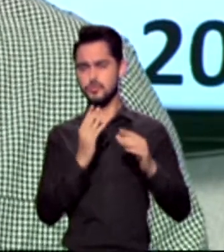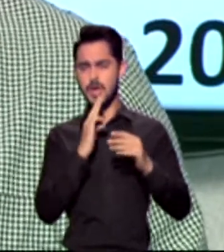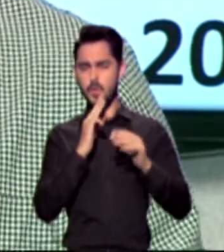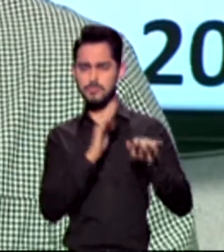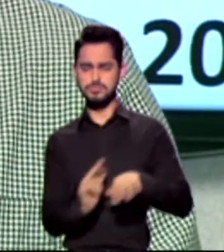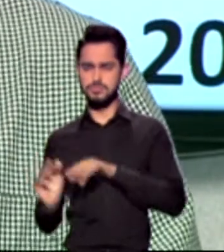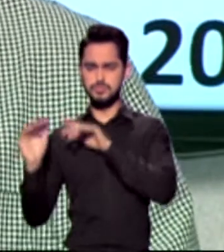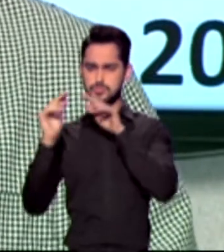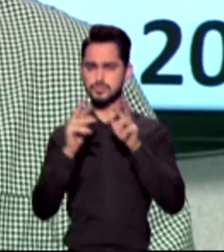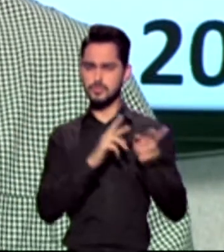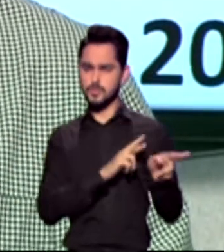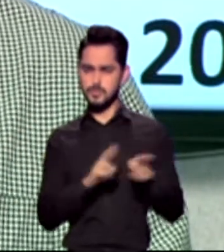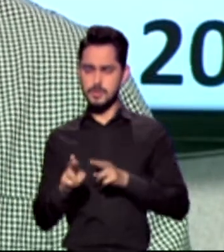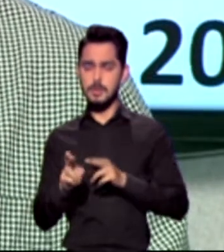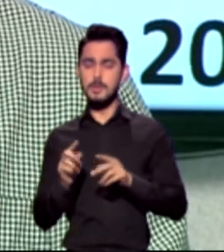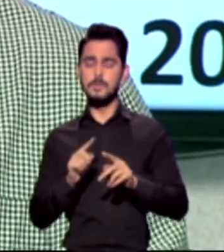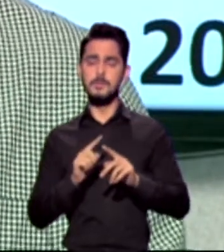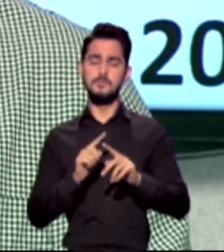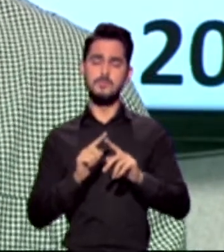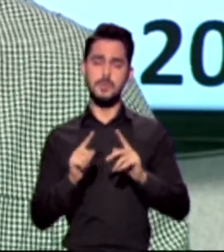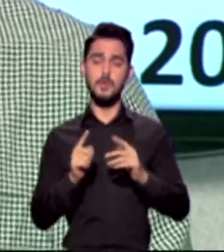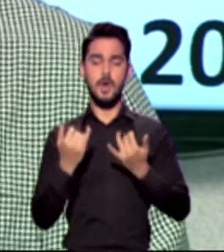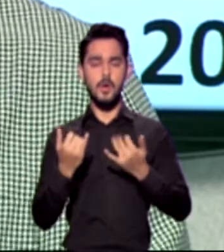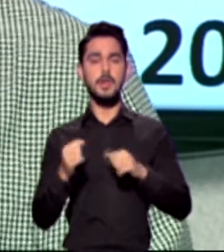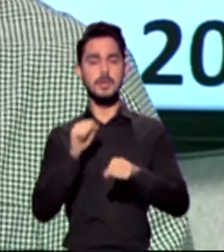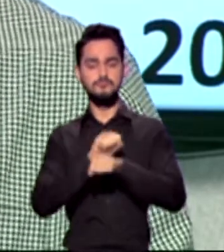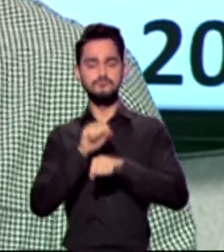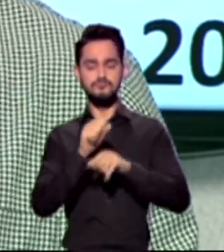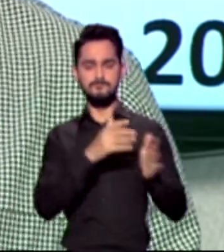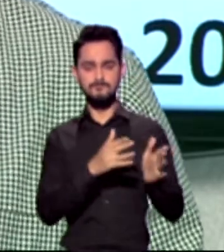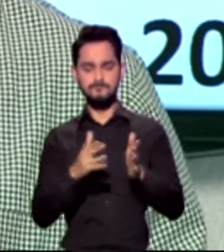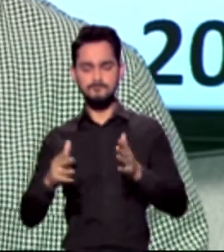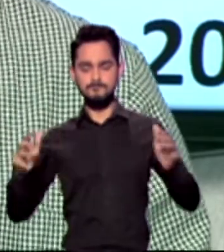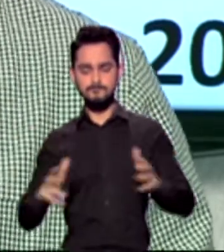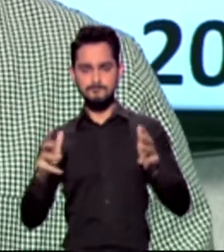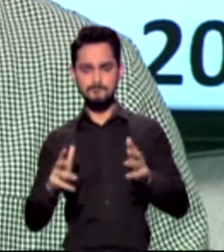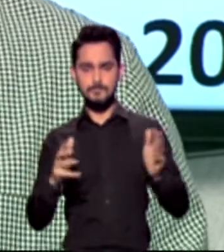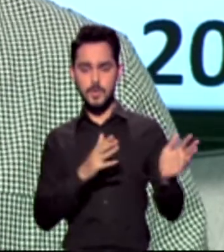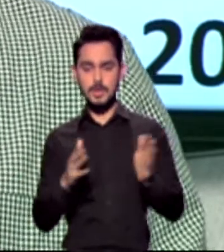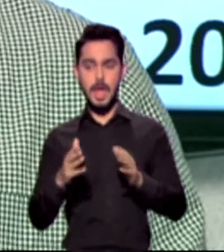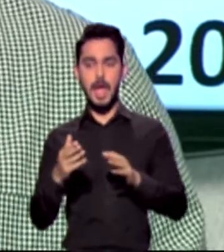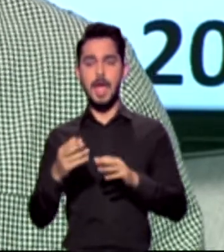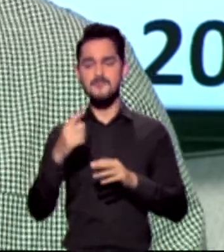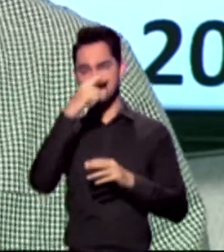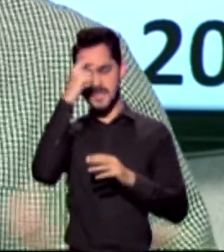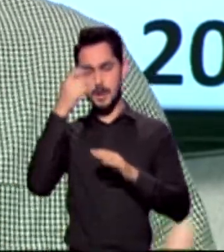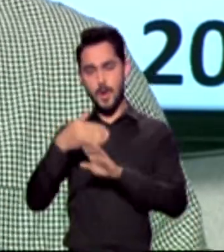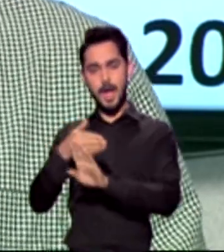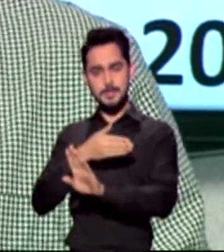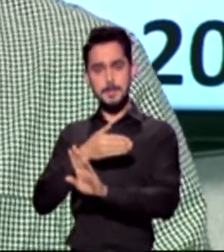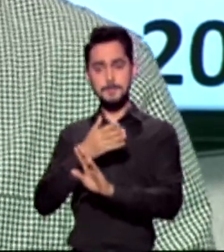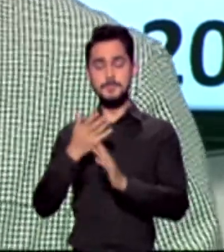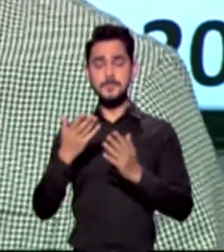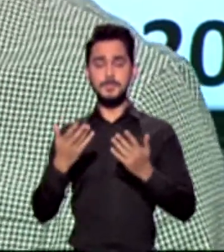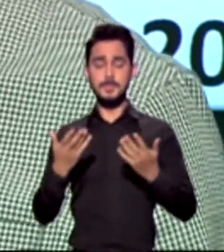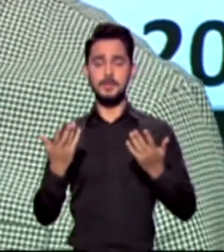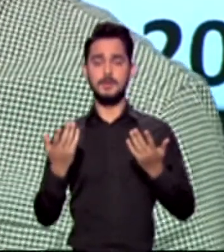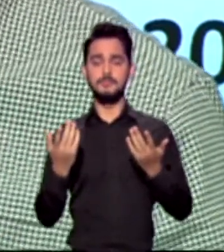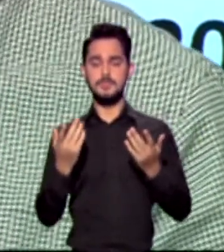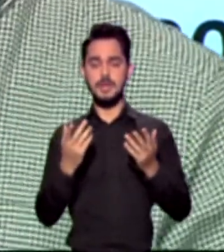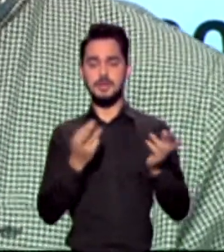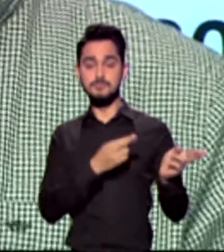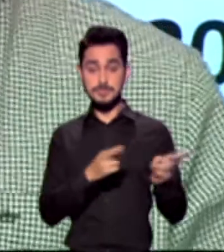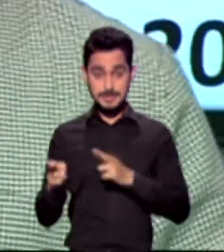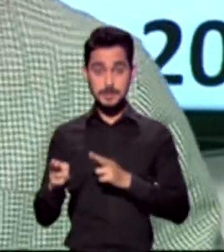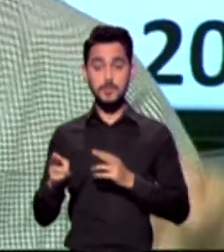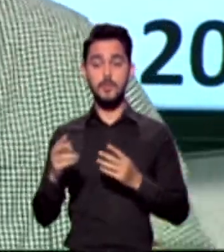están trabajando y estimamos que antes de verano, ¿verdad?, van a cumplir con los requisitos que aquí el